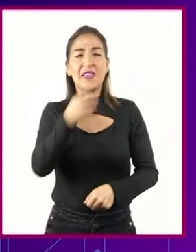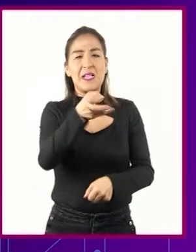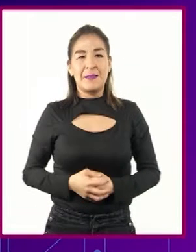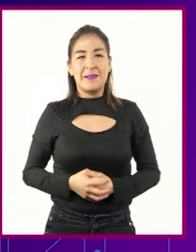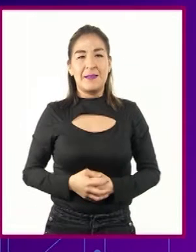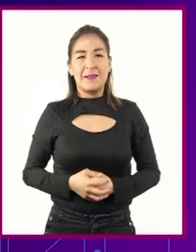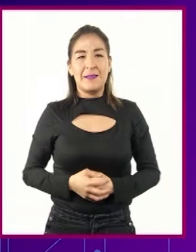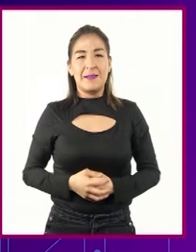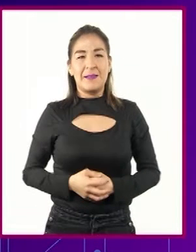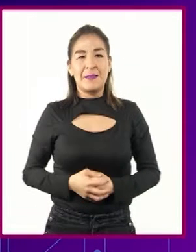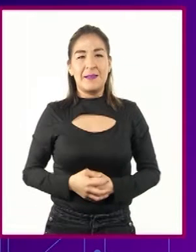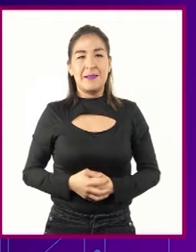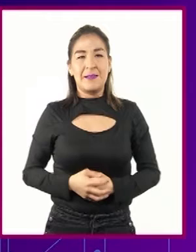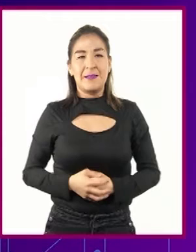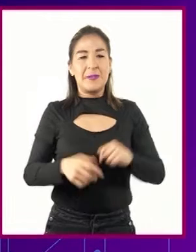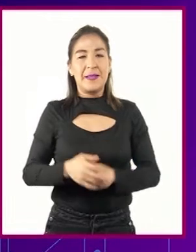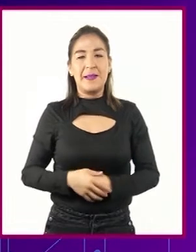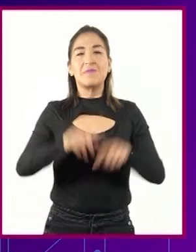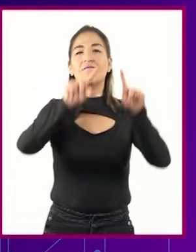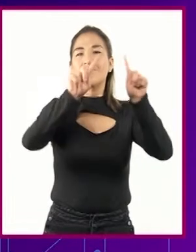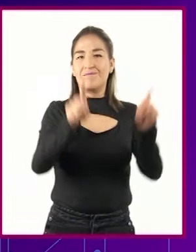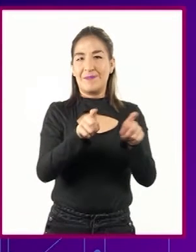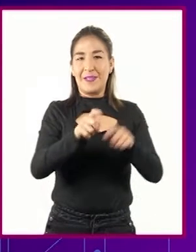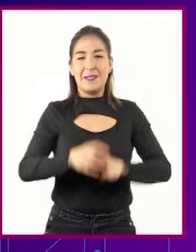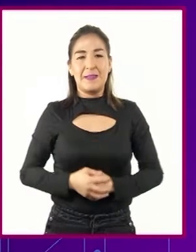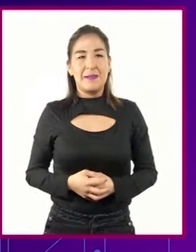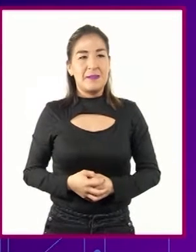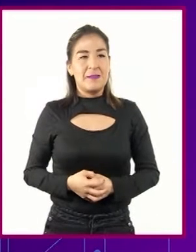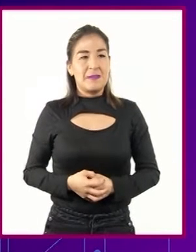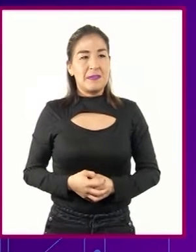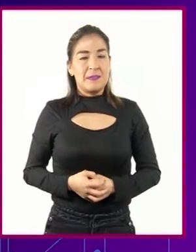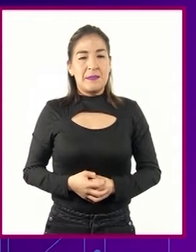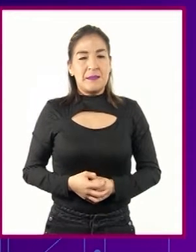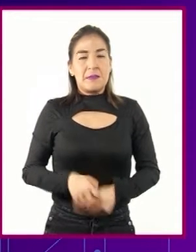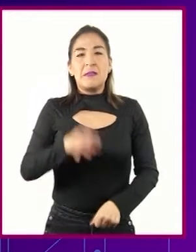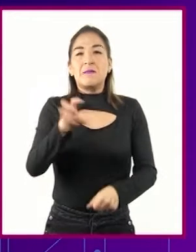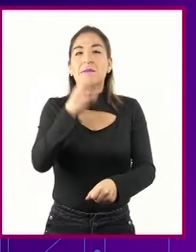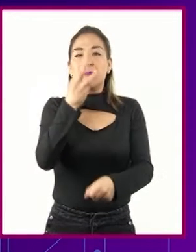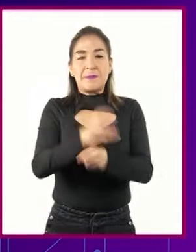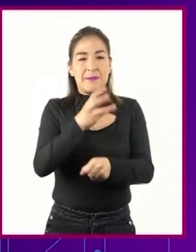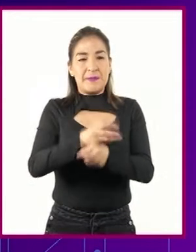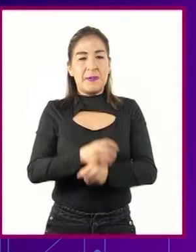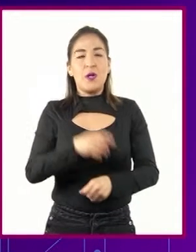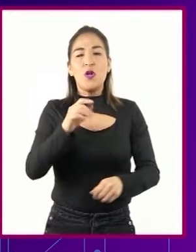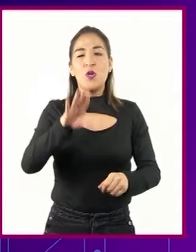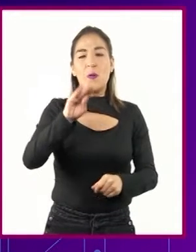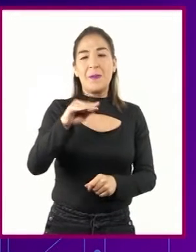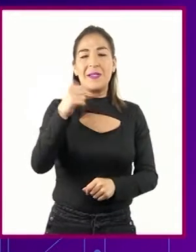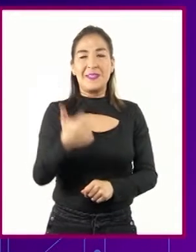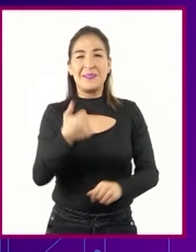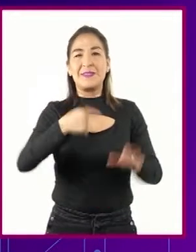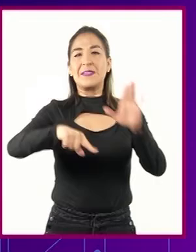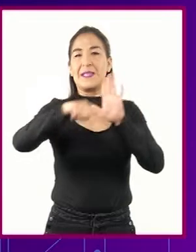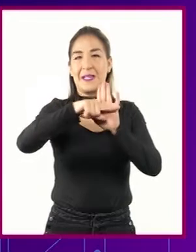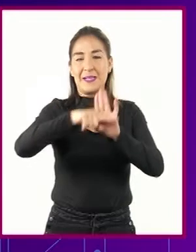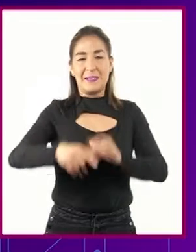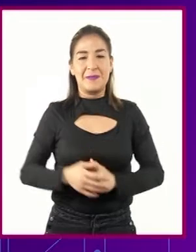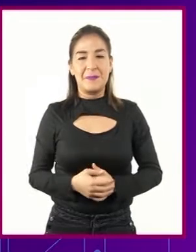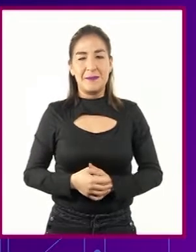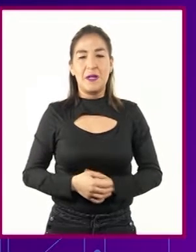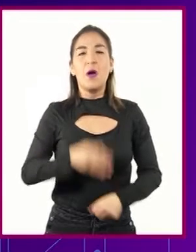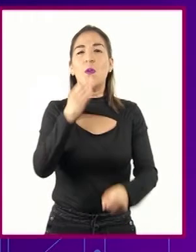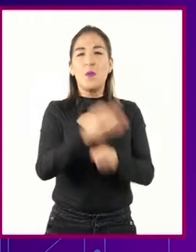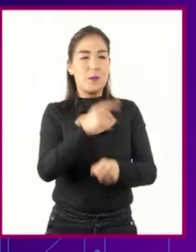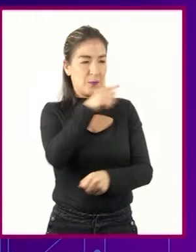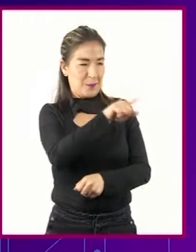caso, podríamos omitir los paréntesis. Ahora, unamos la tercera operación con 96 negativo. Leslie, te